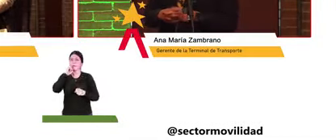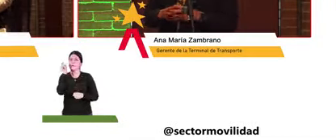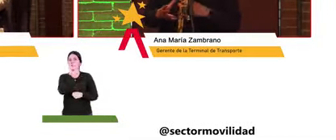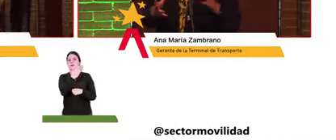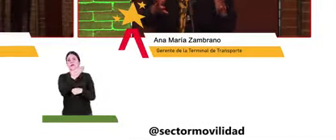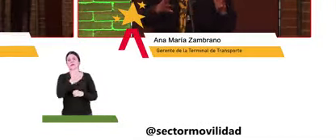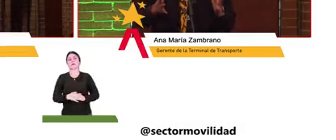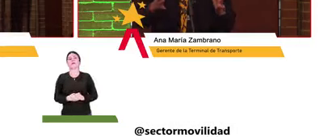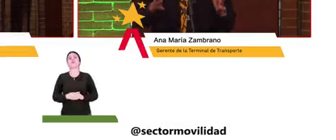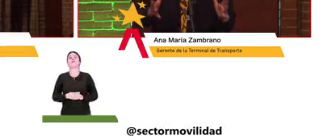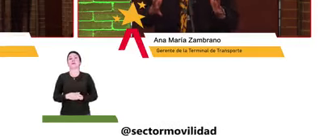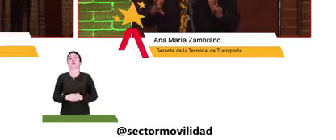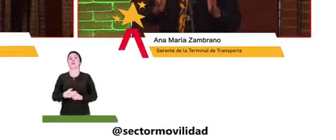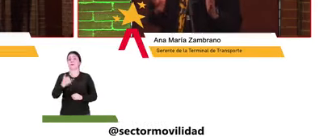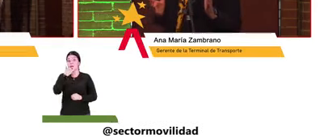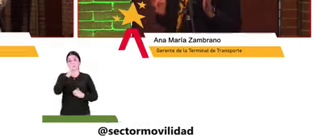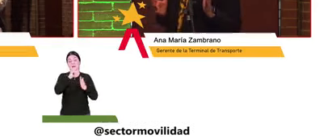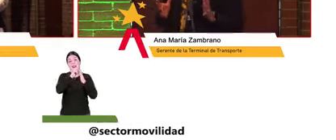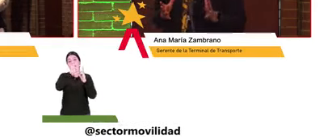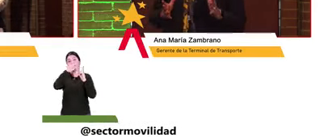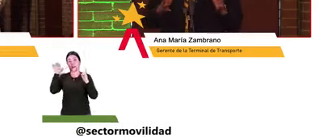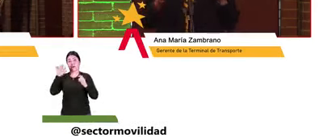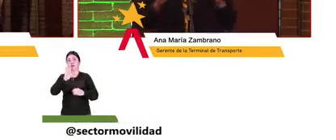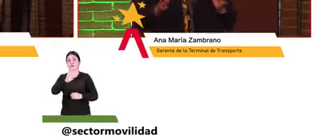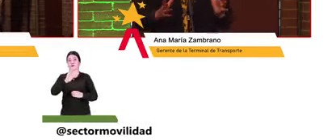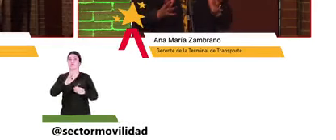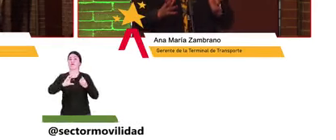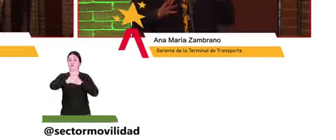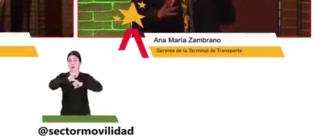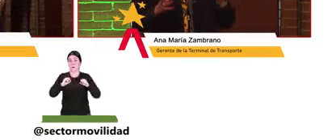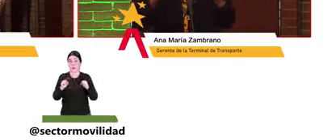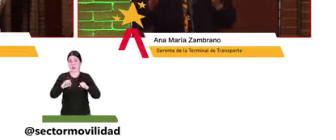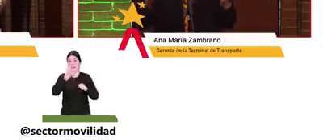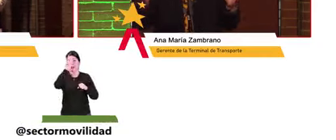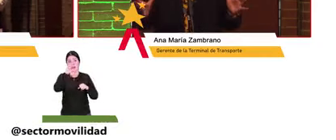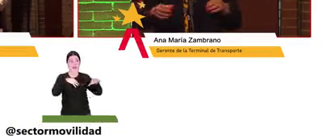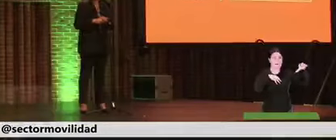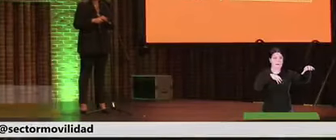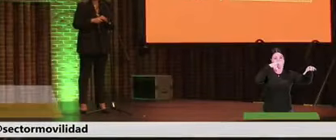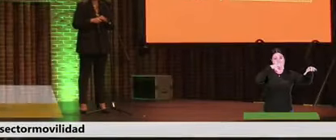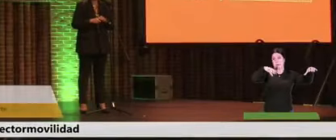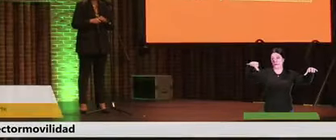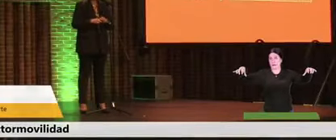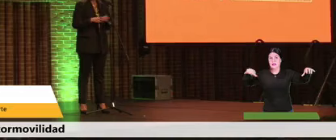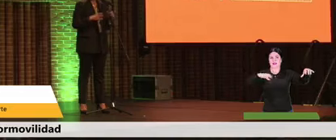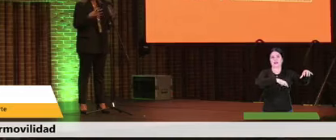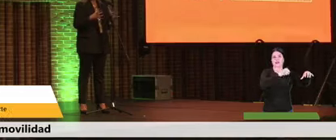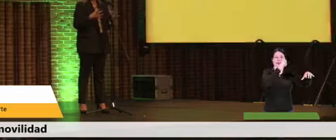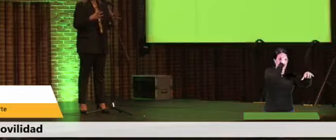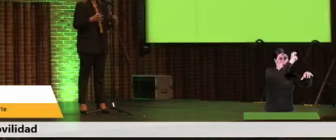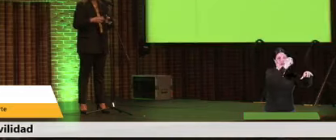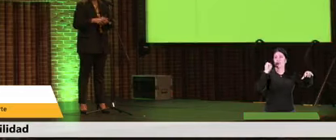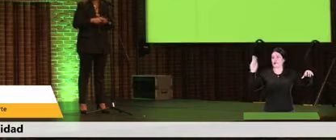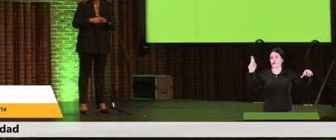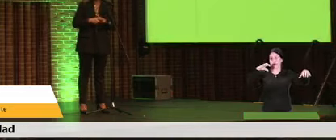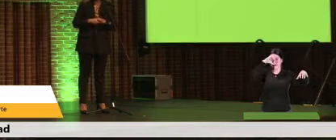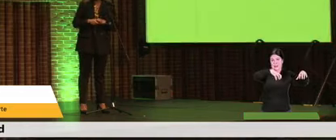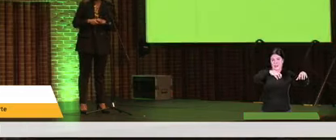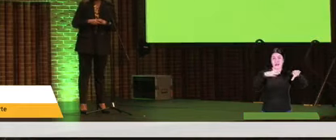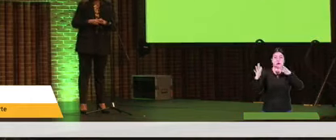En promedio, la terminal de transporte de Bogotá, en sus tres sedes, Salitre, Norte y Sur, recibe más de 15 millones